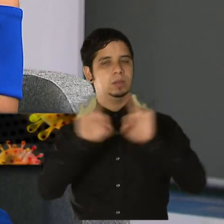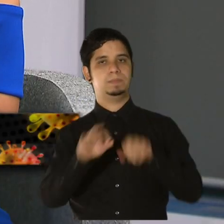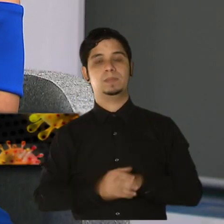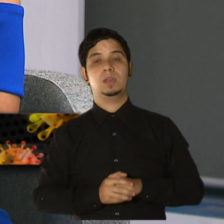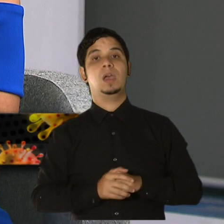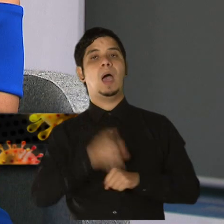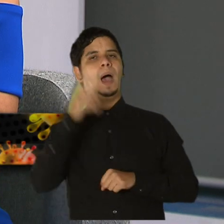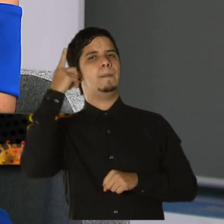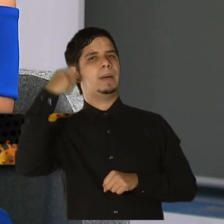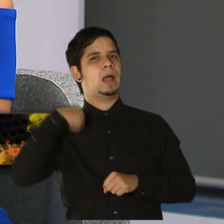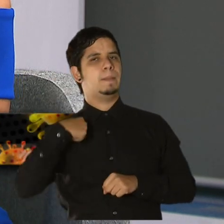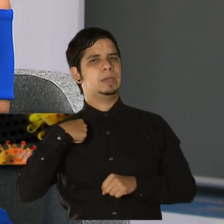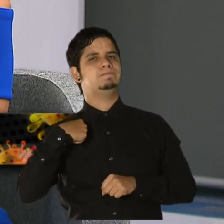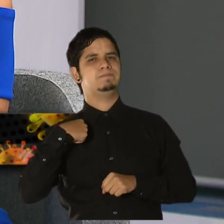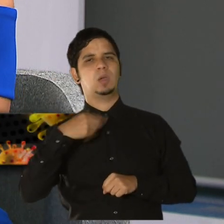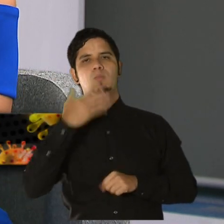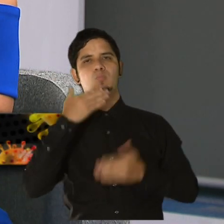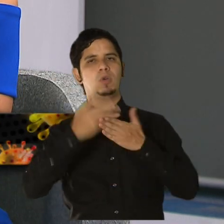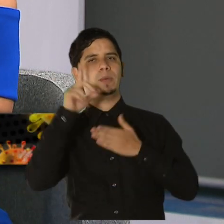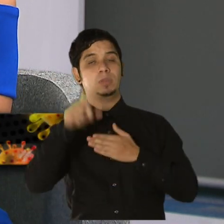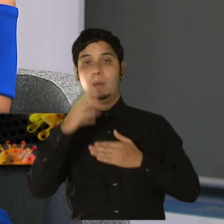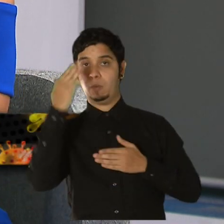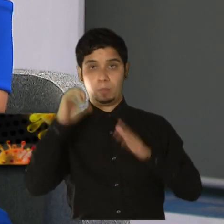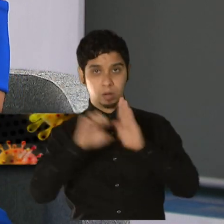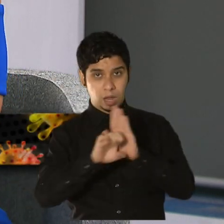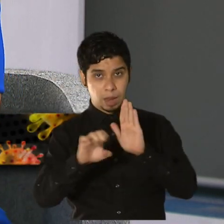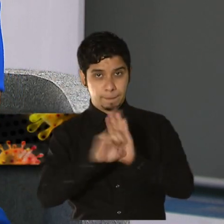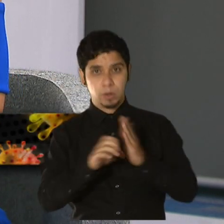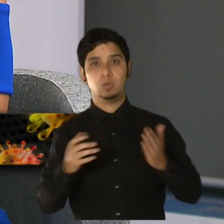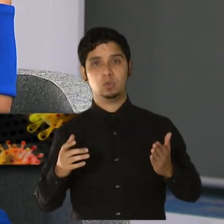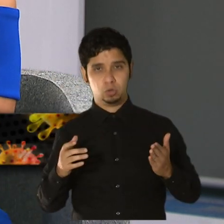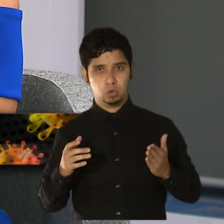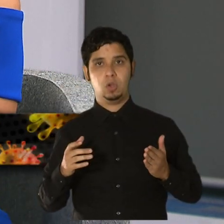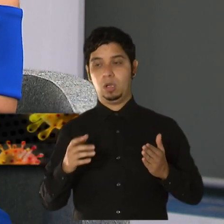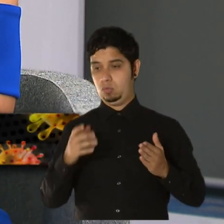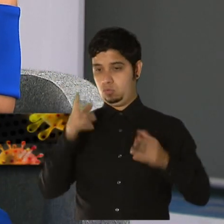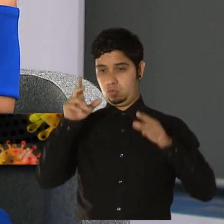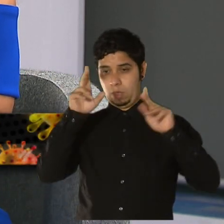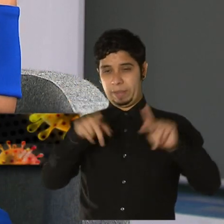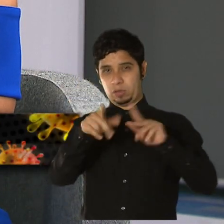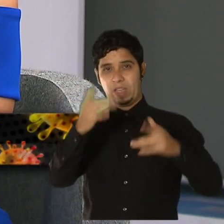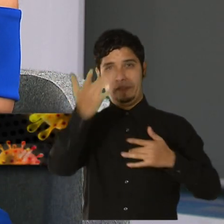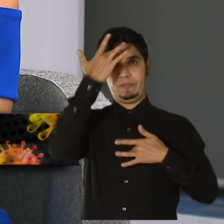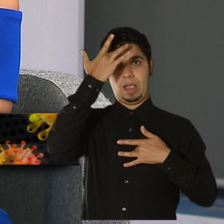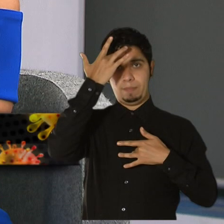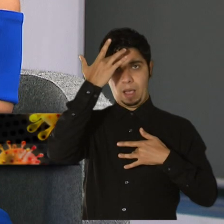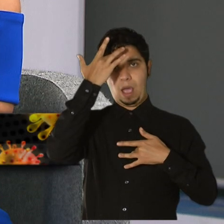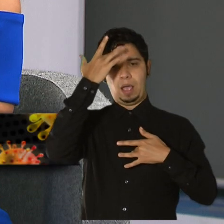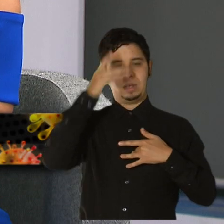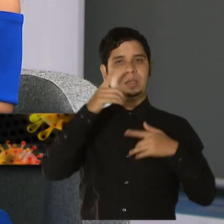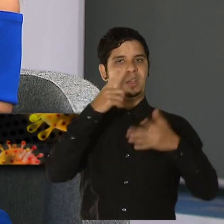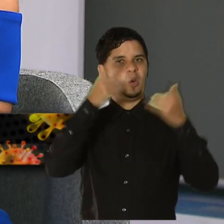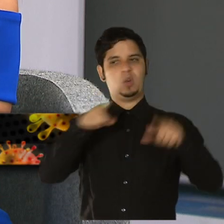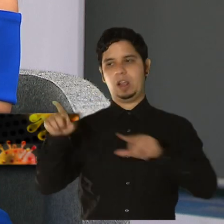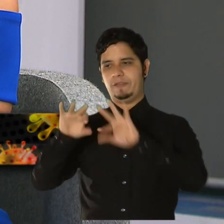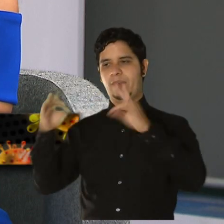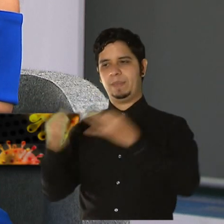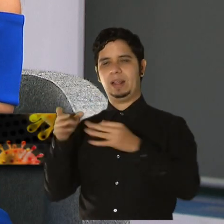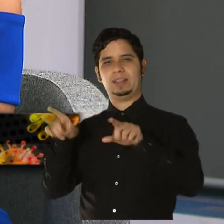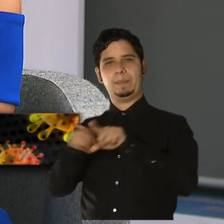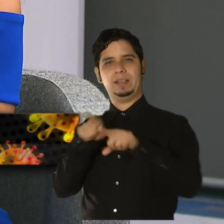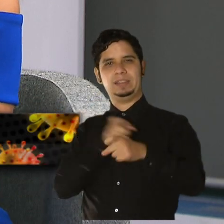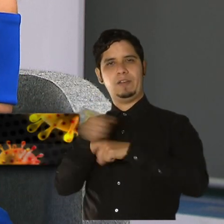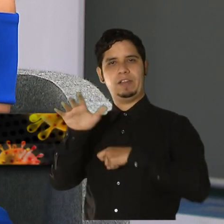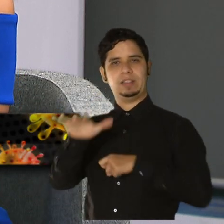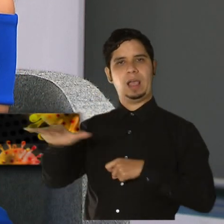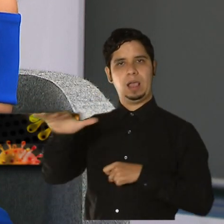enferma con algún tipo de uso problemático de sustancias, se afecta a la familia entera. Es correcto. O sea que